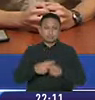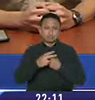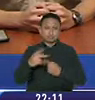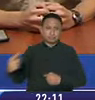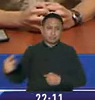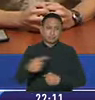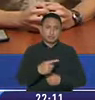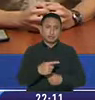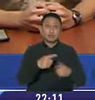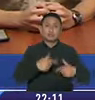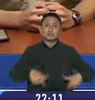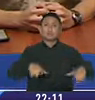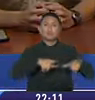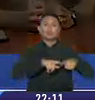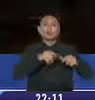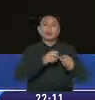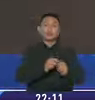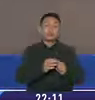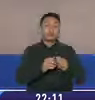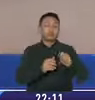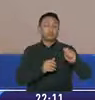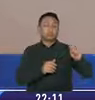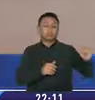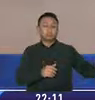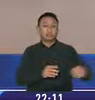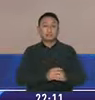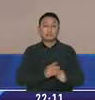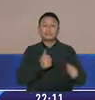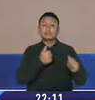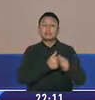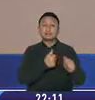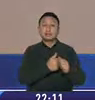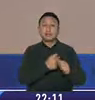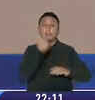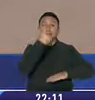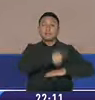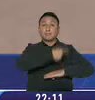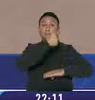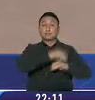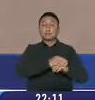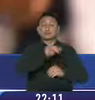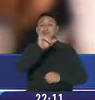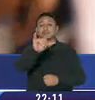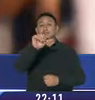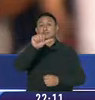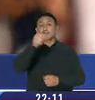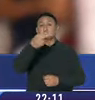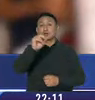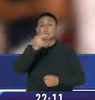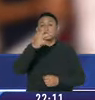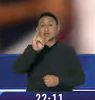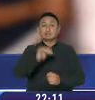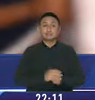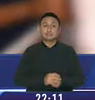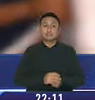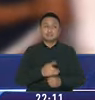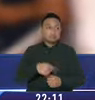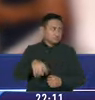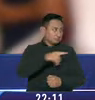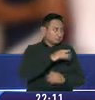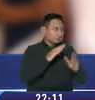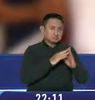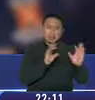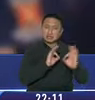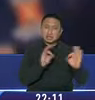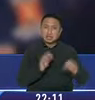logrando llegar hasta una zona apartada, a poca distancia del peaje hacia Yaguachi. En el sitio no había vivienda alguna.